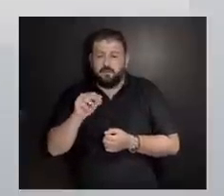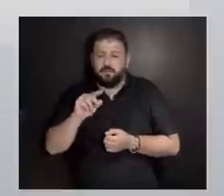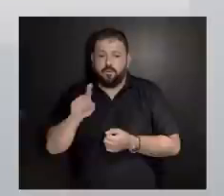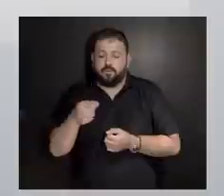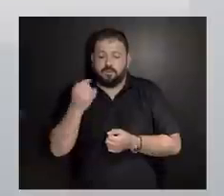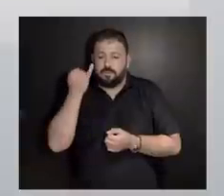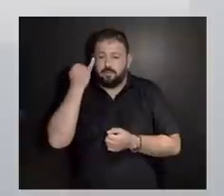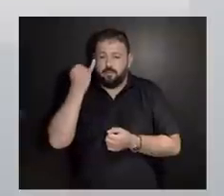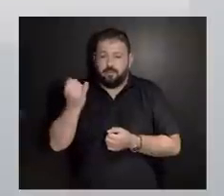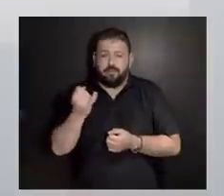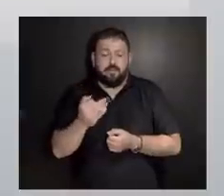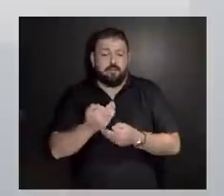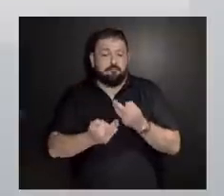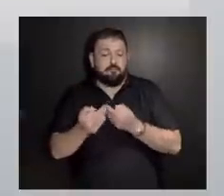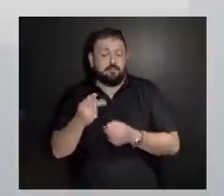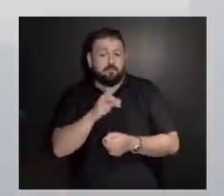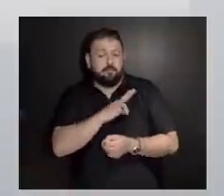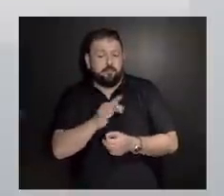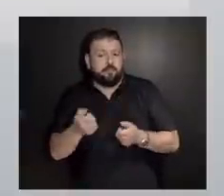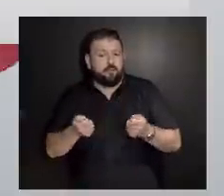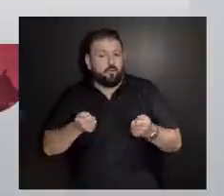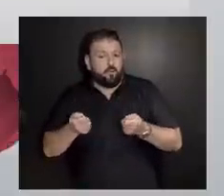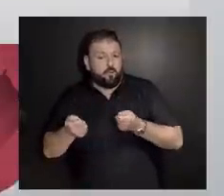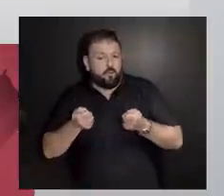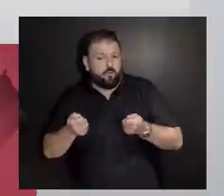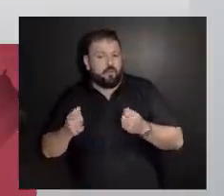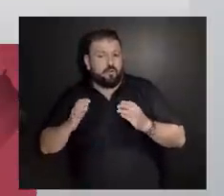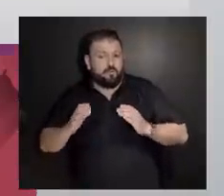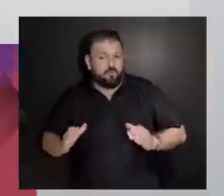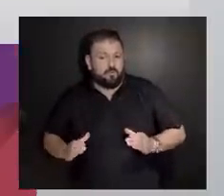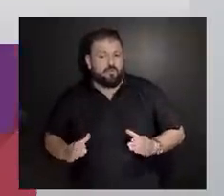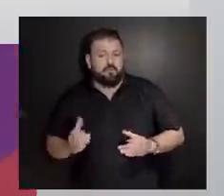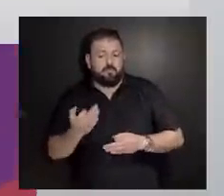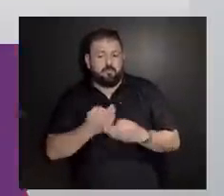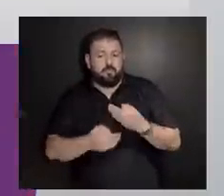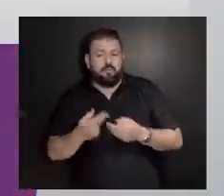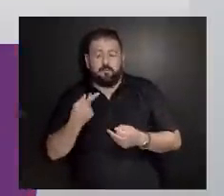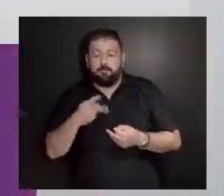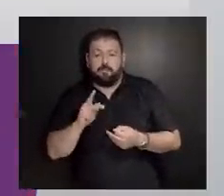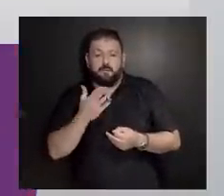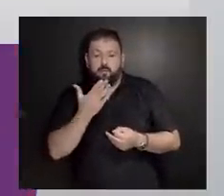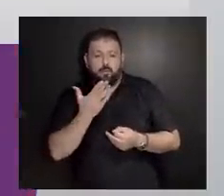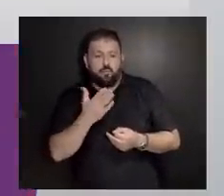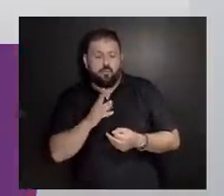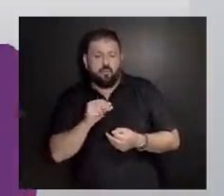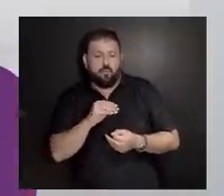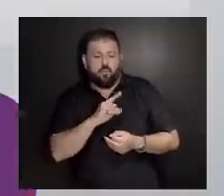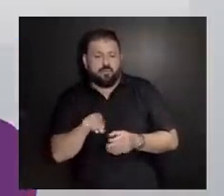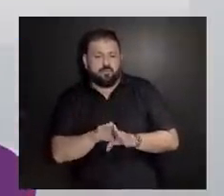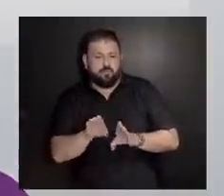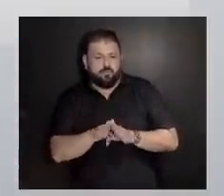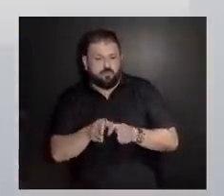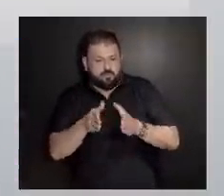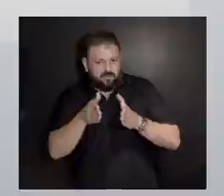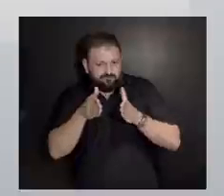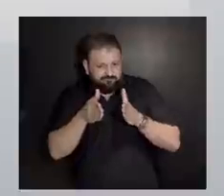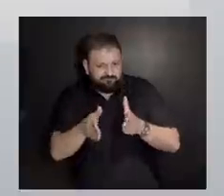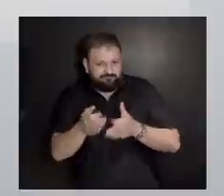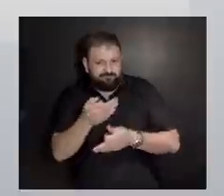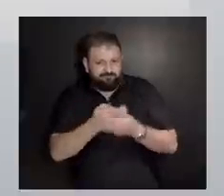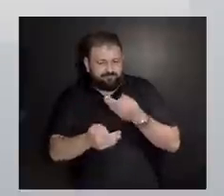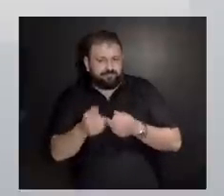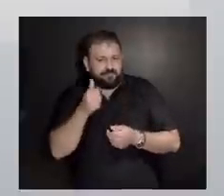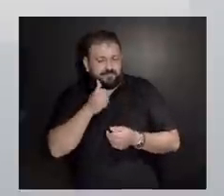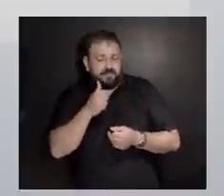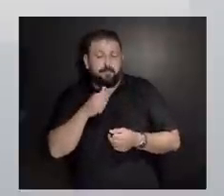lo ideal sí es tener como un control, pero no hay que ser como totalmente cuadrados con esto. Va a depender como mucho de cómo se sienta